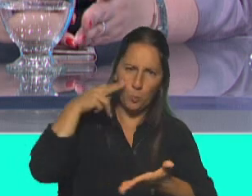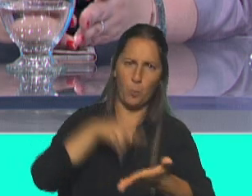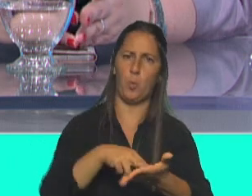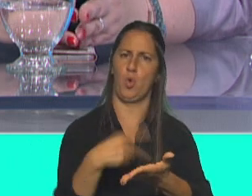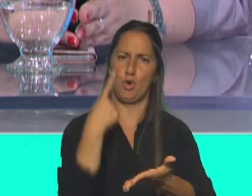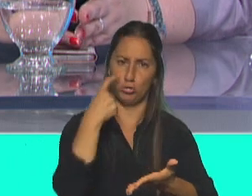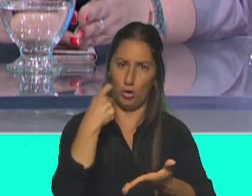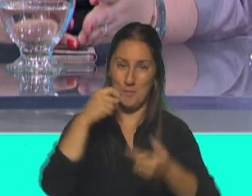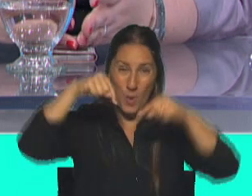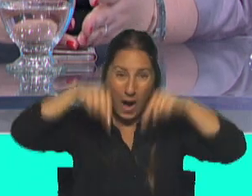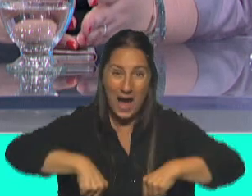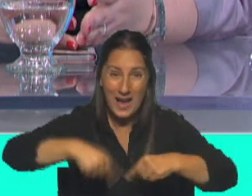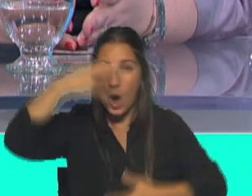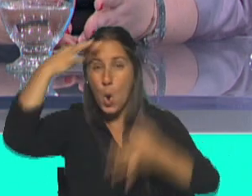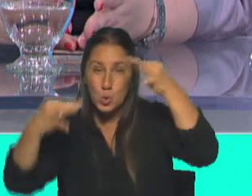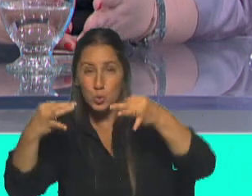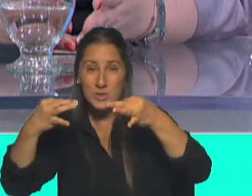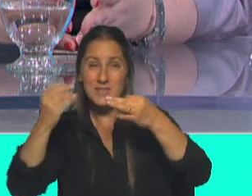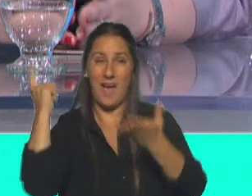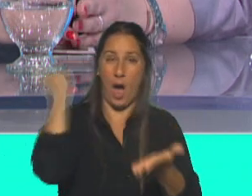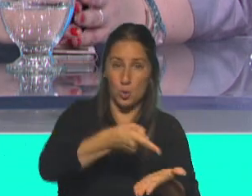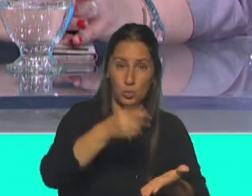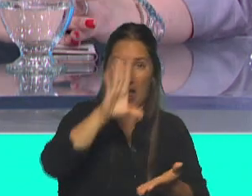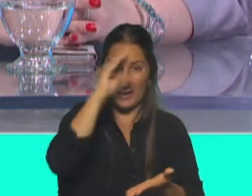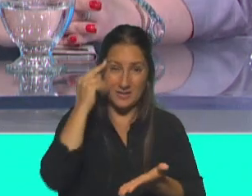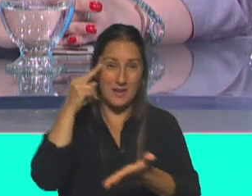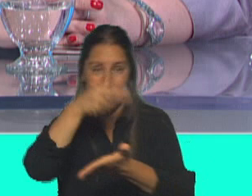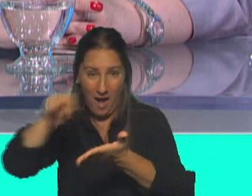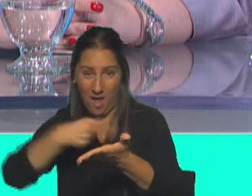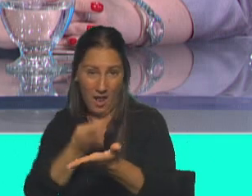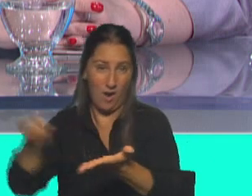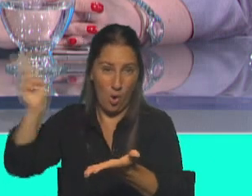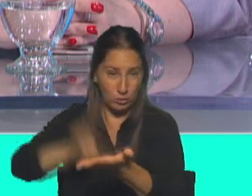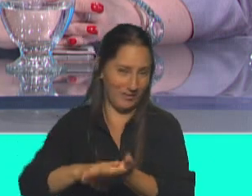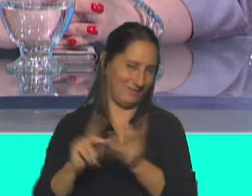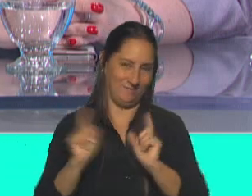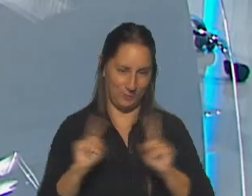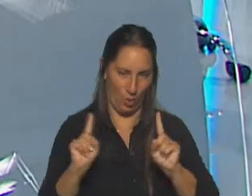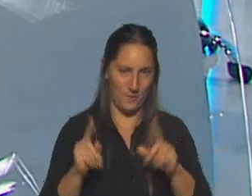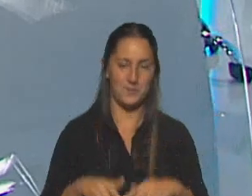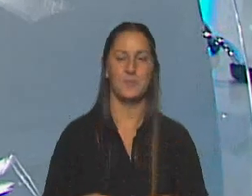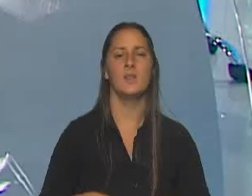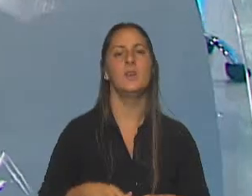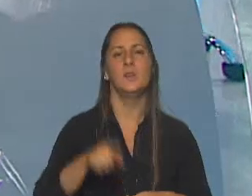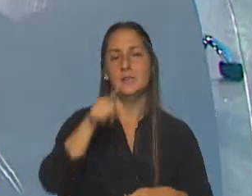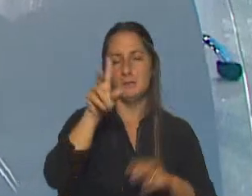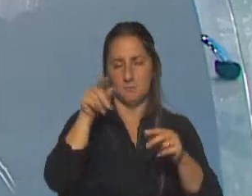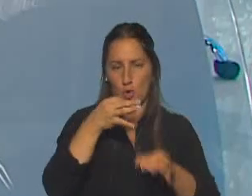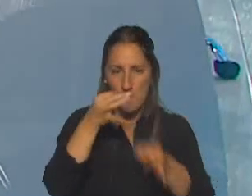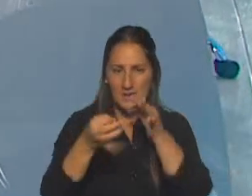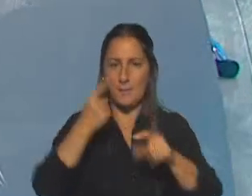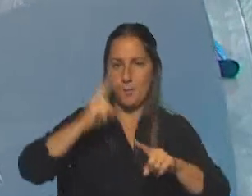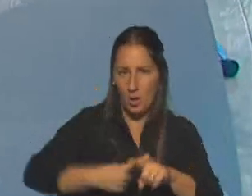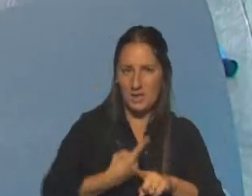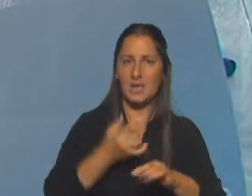apostar a que la Corte Suprema va a revisar las sentencias. Bueno, a eso quería llegar, ¿no? Estamos hablando de política, estamos hablando de medios